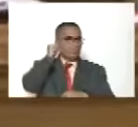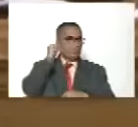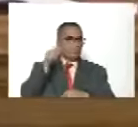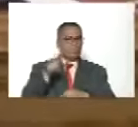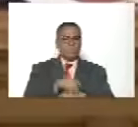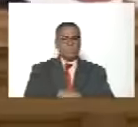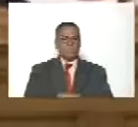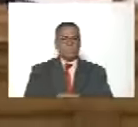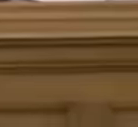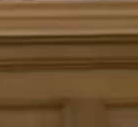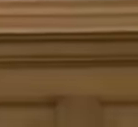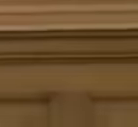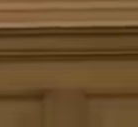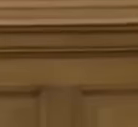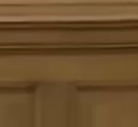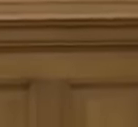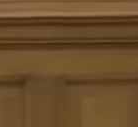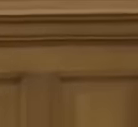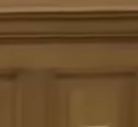parlamentarias.